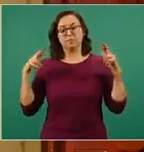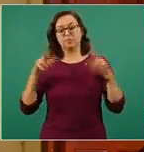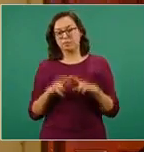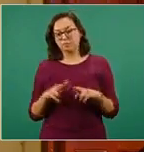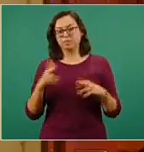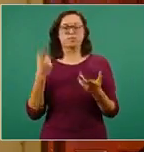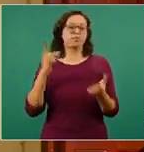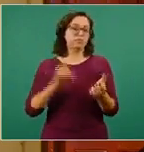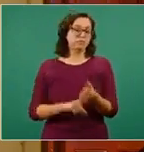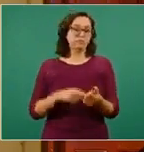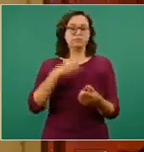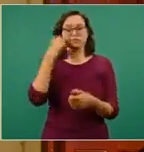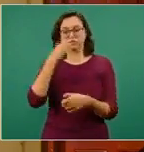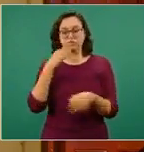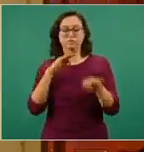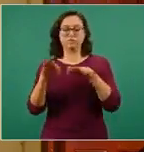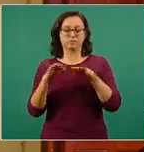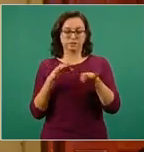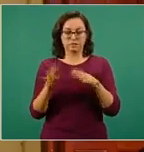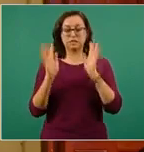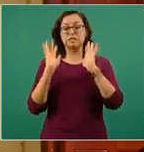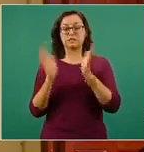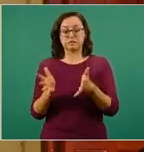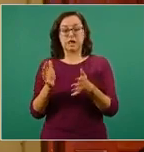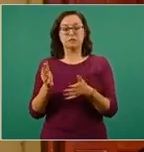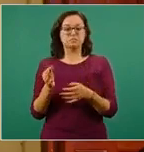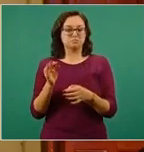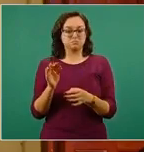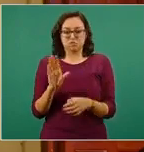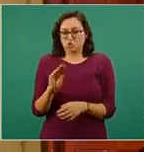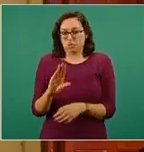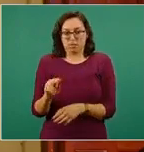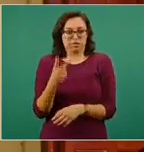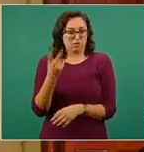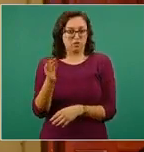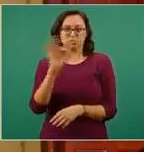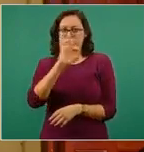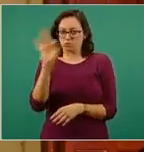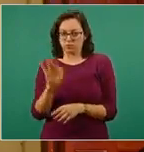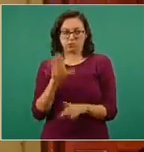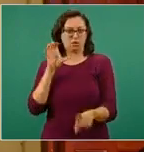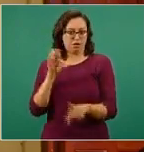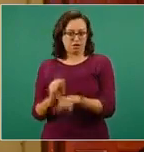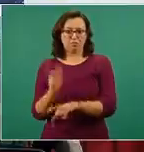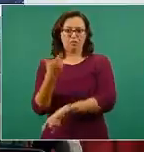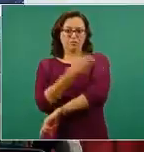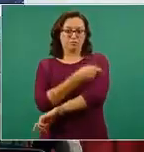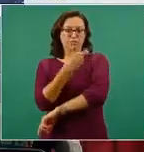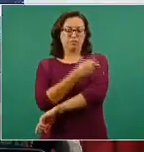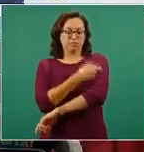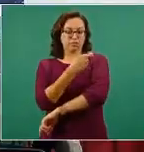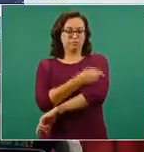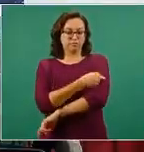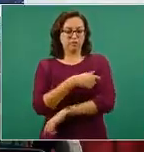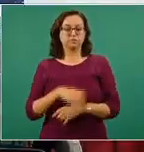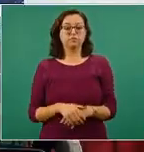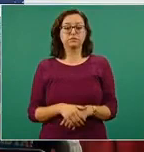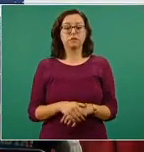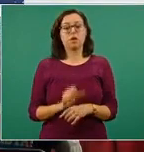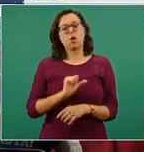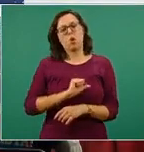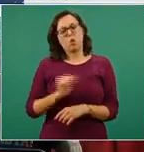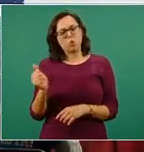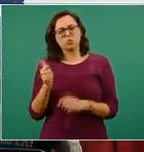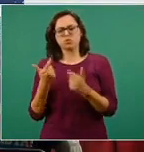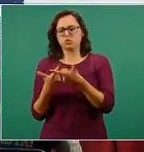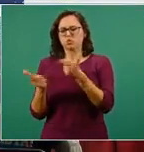sector educativo, logramos ya tener por arriba del 92% de esta cobertura. Y hay un par de grupos especiales,